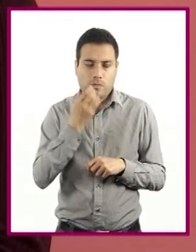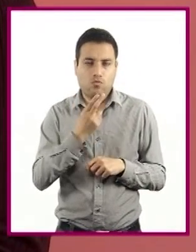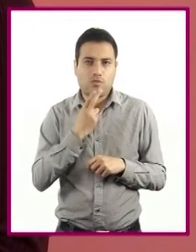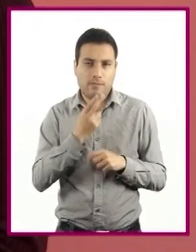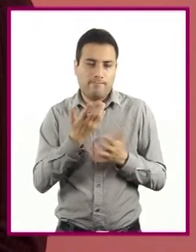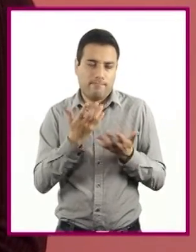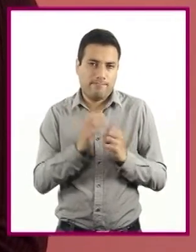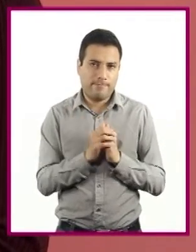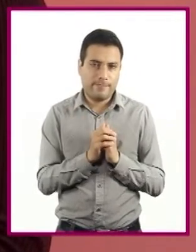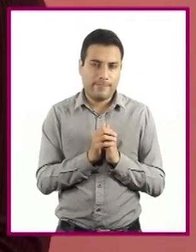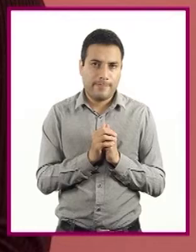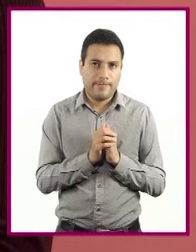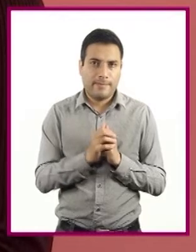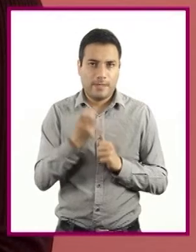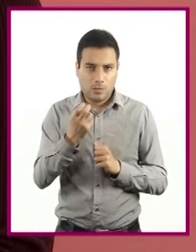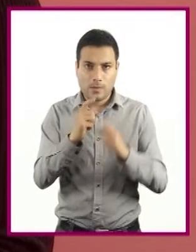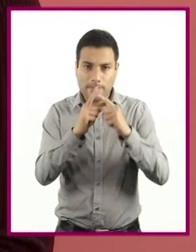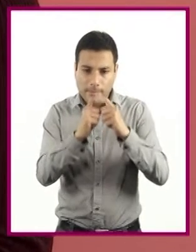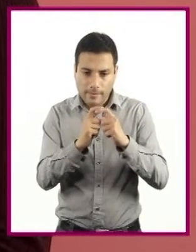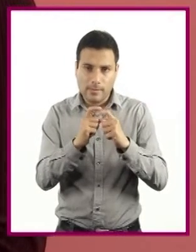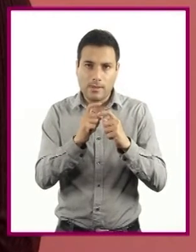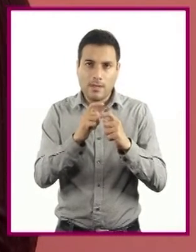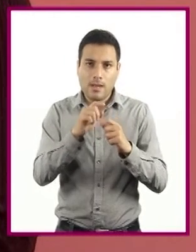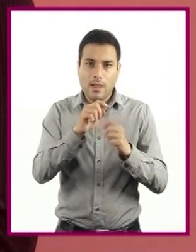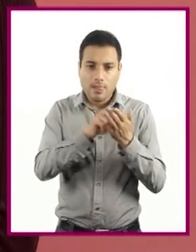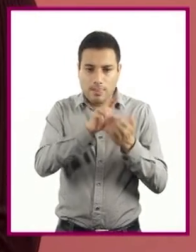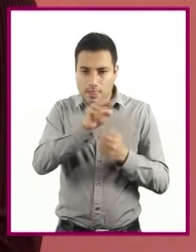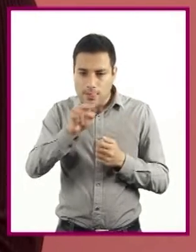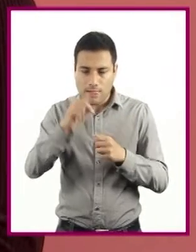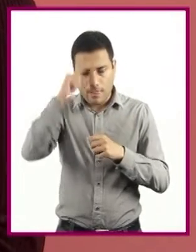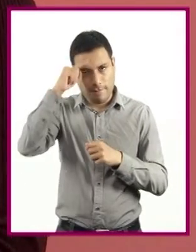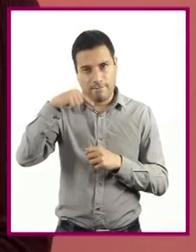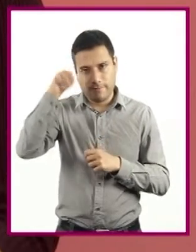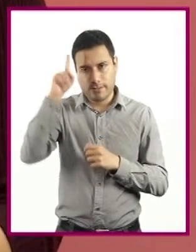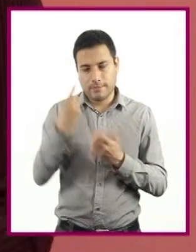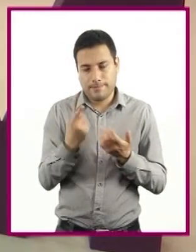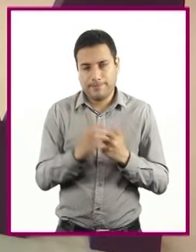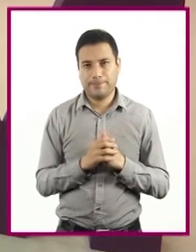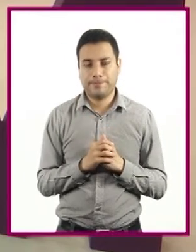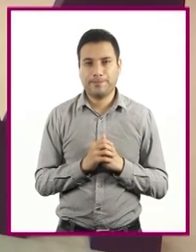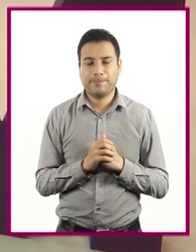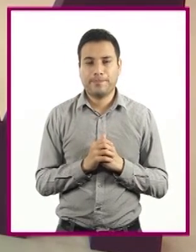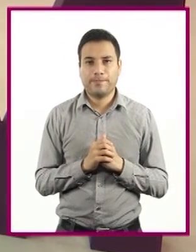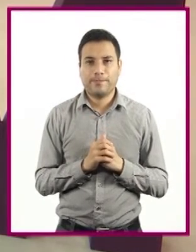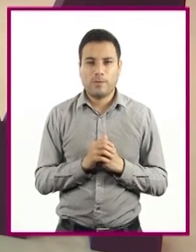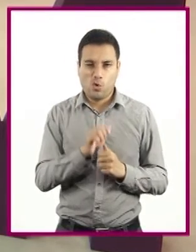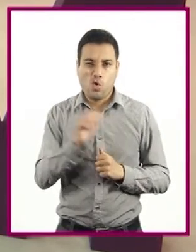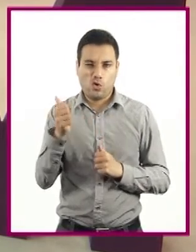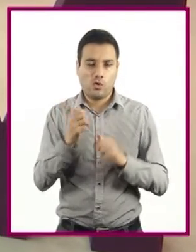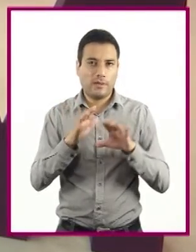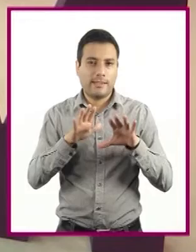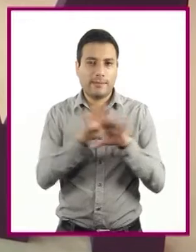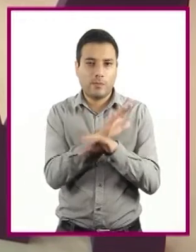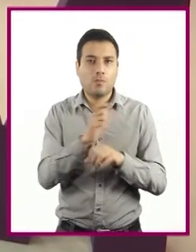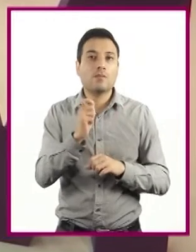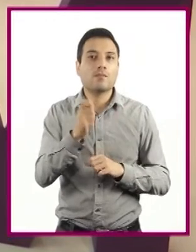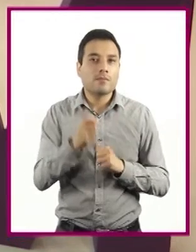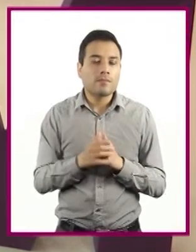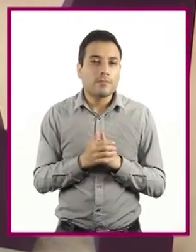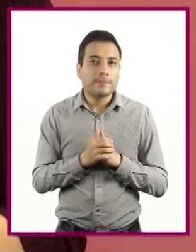además tiene menos trazos, por eso es más fácil de reconocer y de escribir. Otro tipo de cambio es una